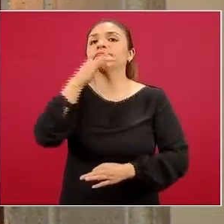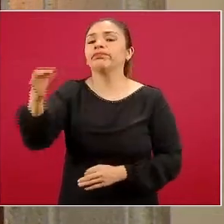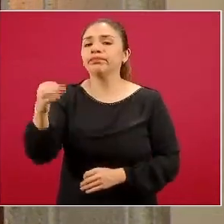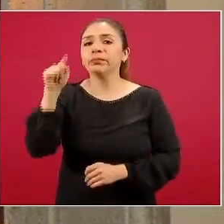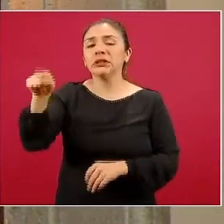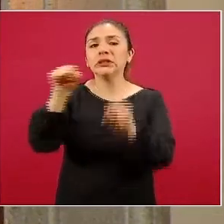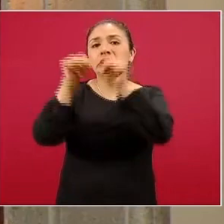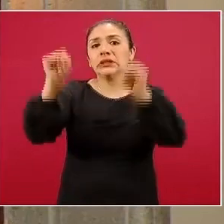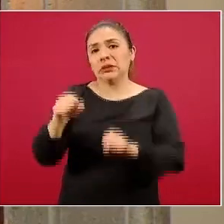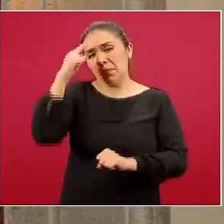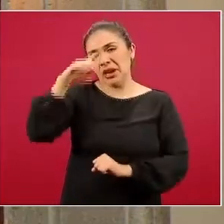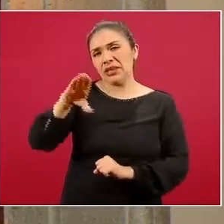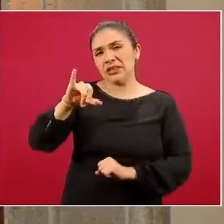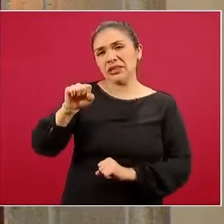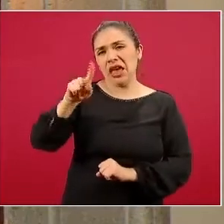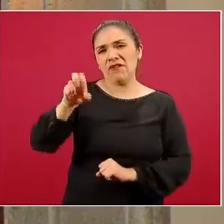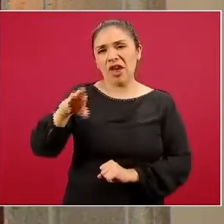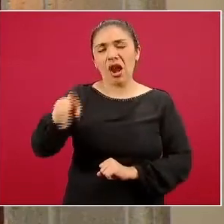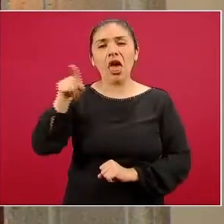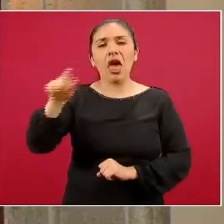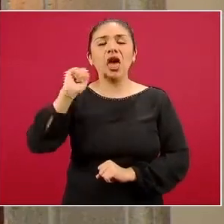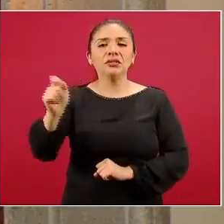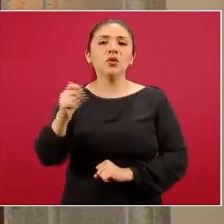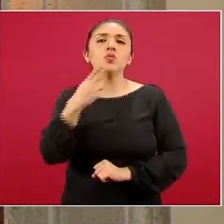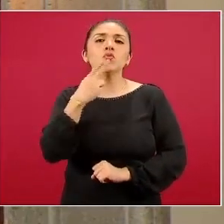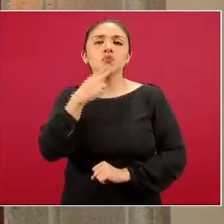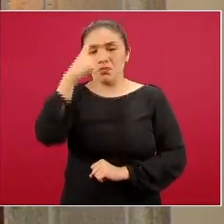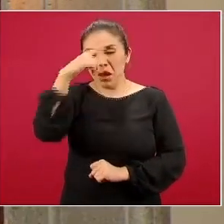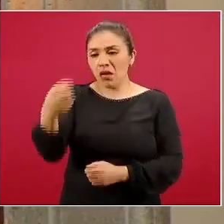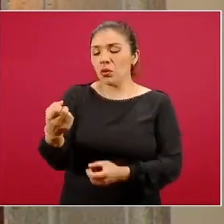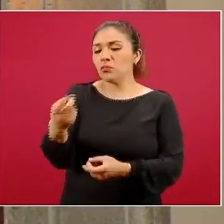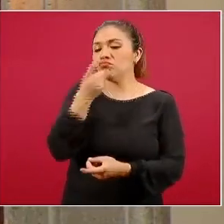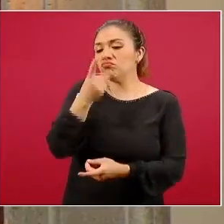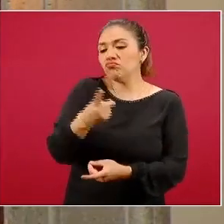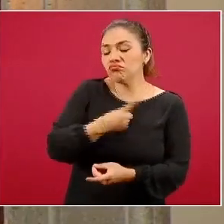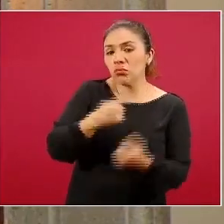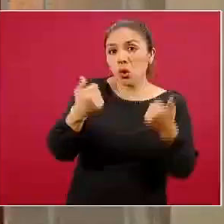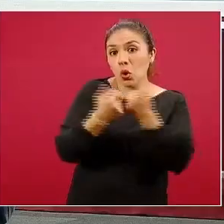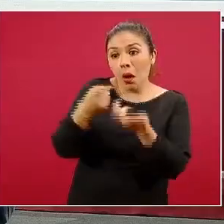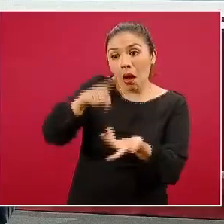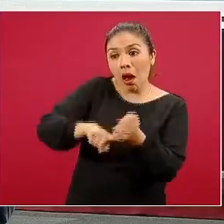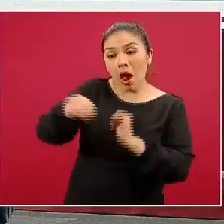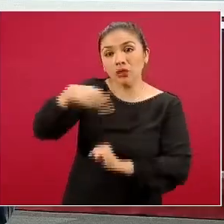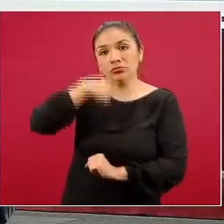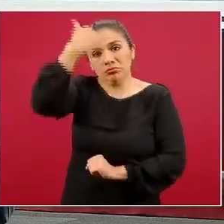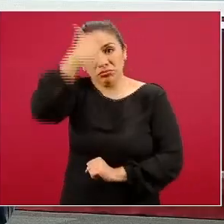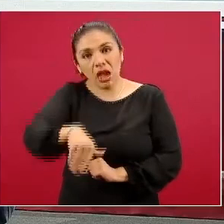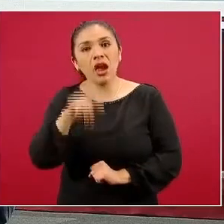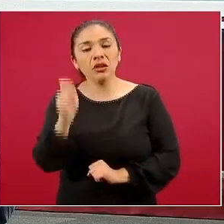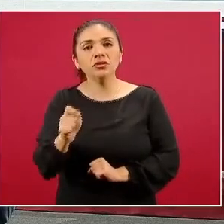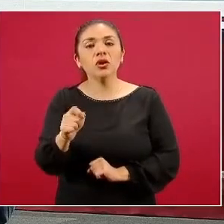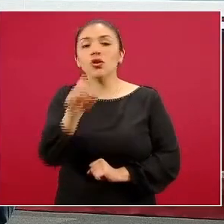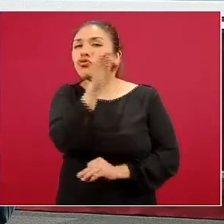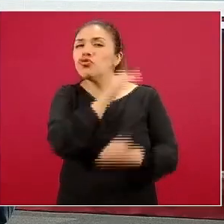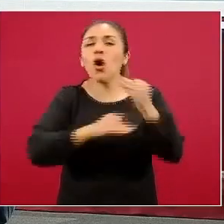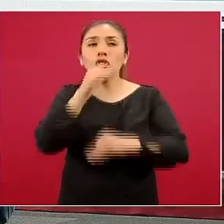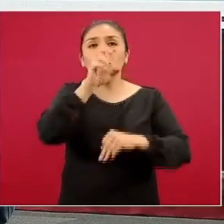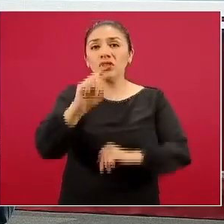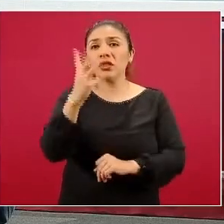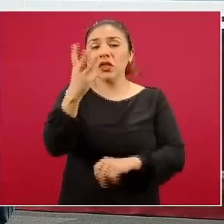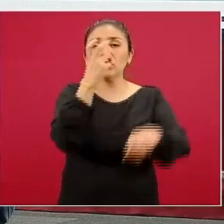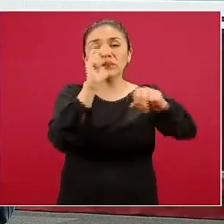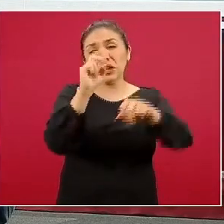plataforma del CISBER, que es la herramienta informática a través de la cual todas las 32